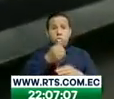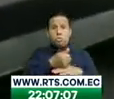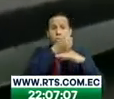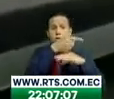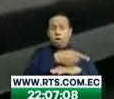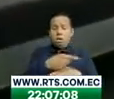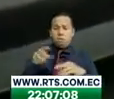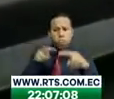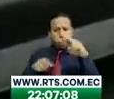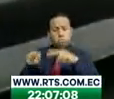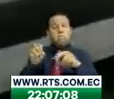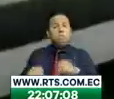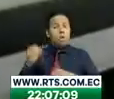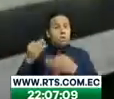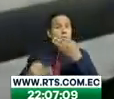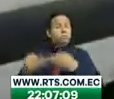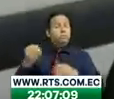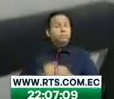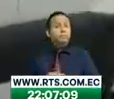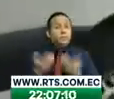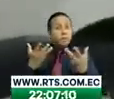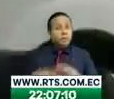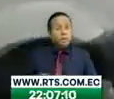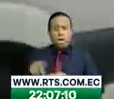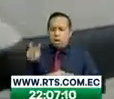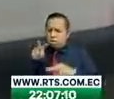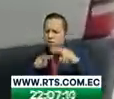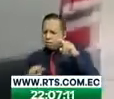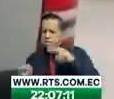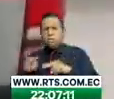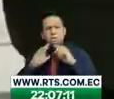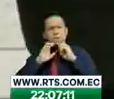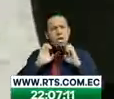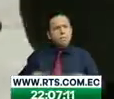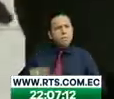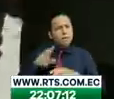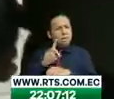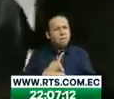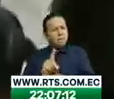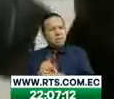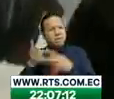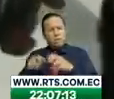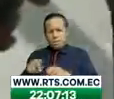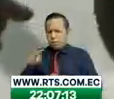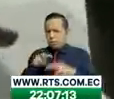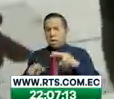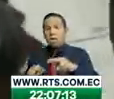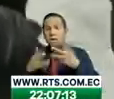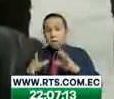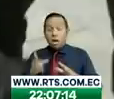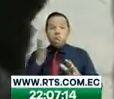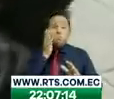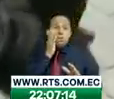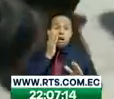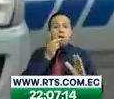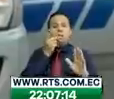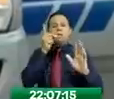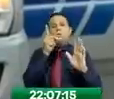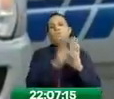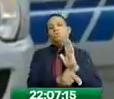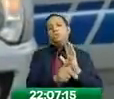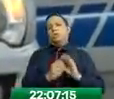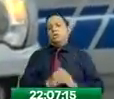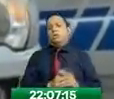los exámenes médicos y asistencia psicológica tanto a la pequeña y a su madre, la progenitora puso la denuncia, mientras el hombre de